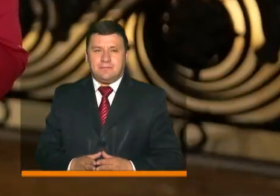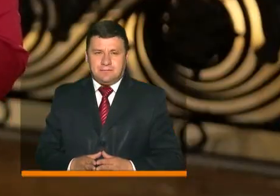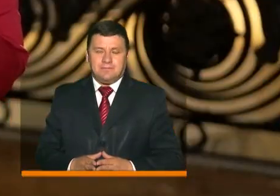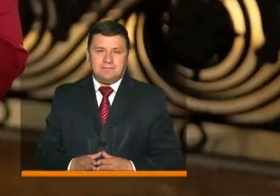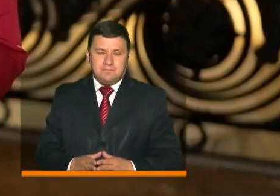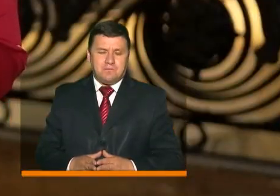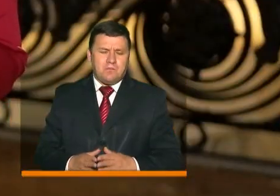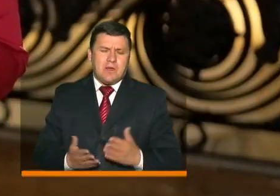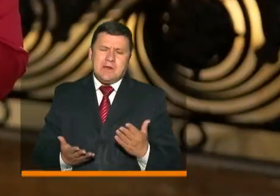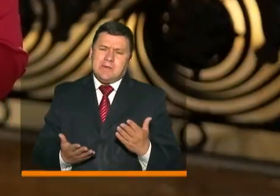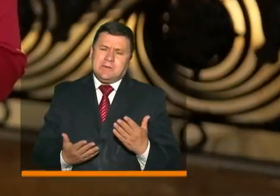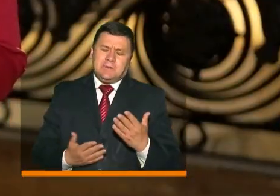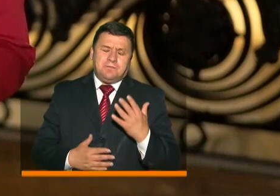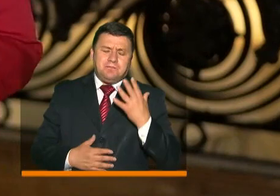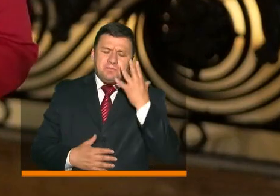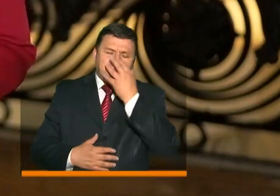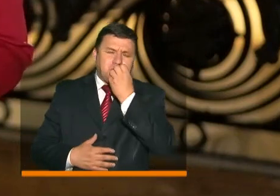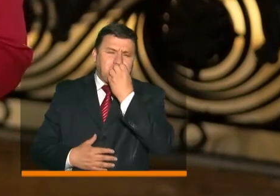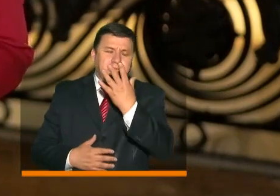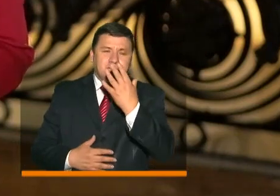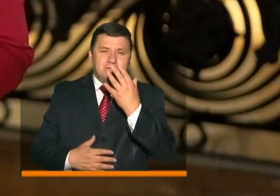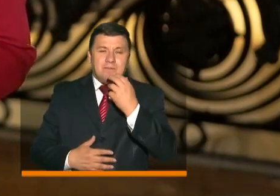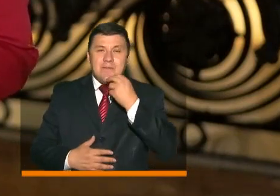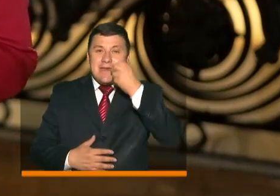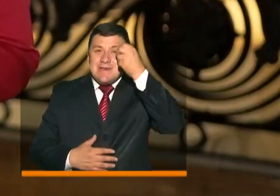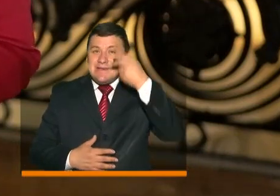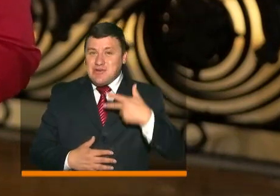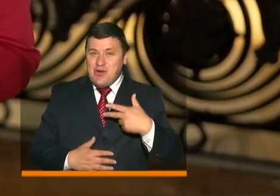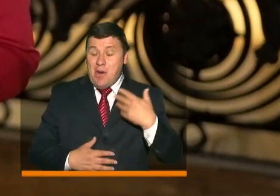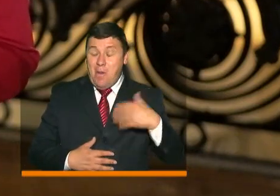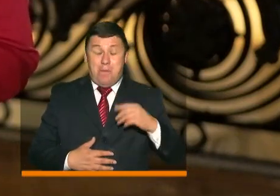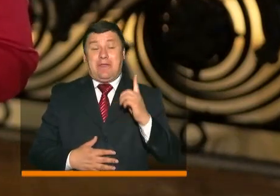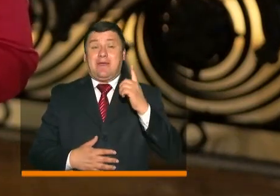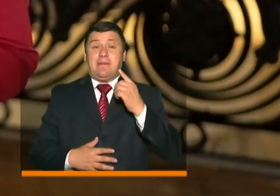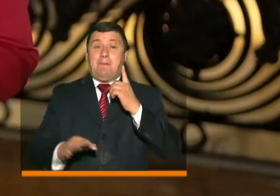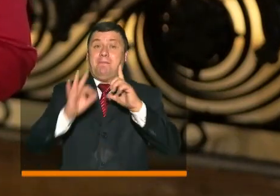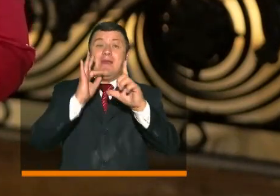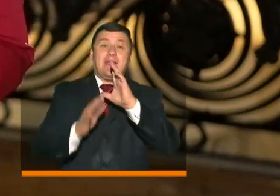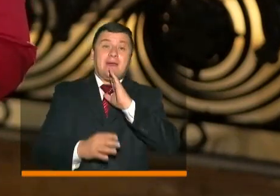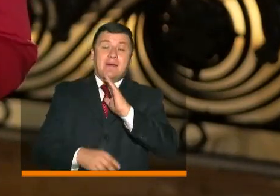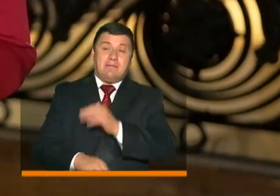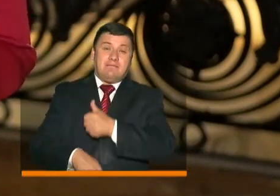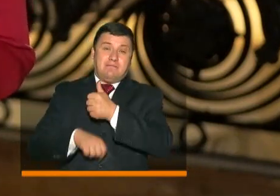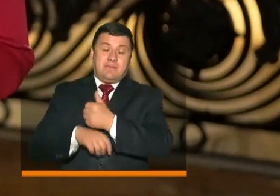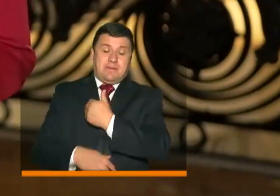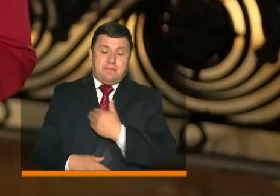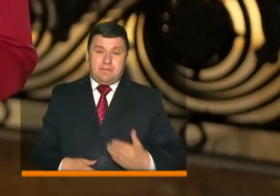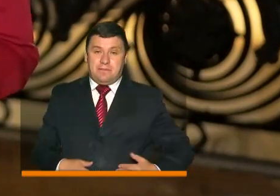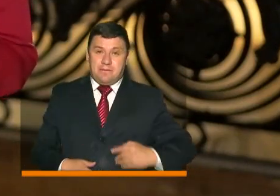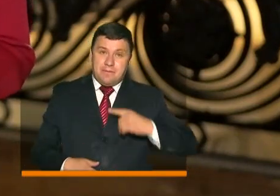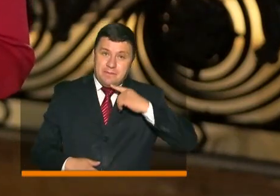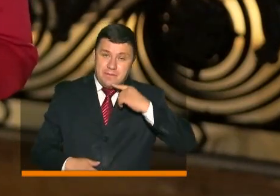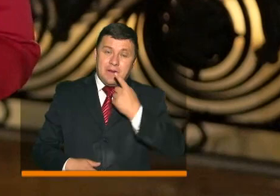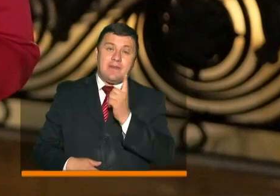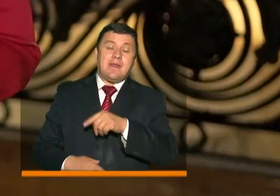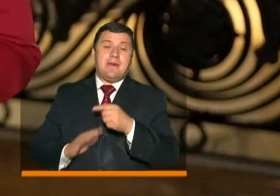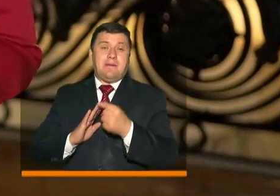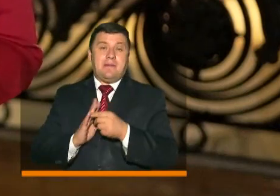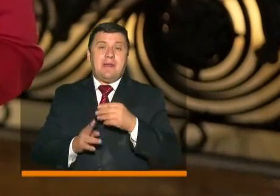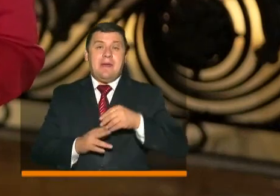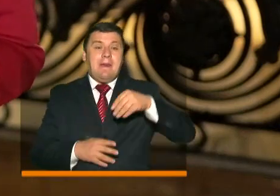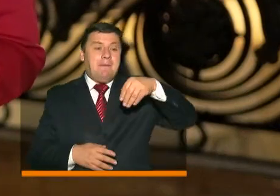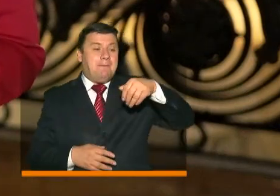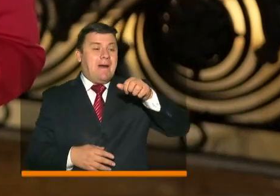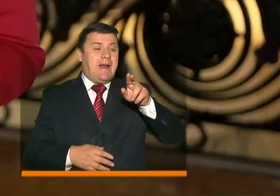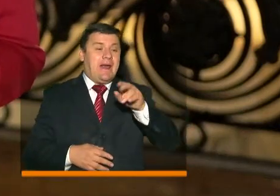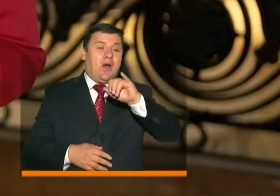En una emotiva e histórica ceremonia virtual encabezada por el presidente Iván Duque, la primera dama de la Nación, María Juliana